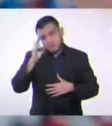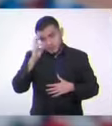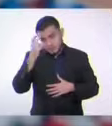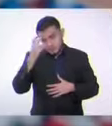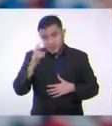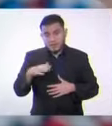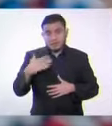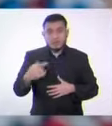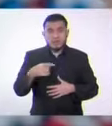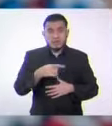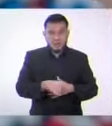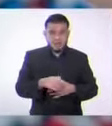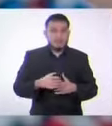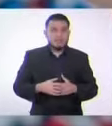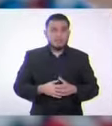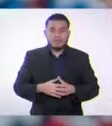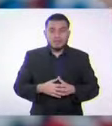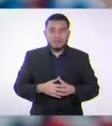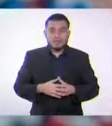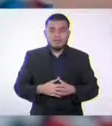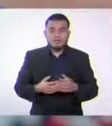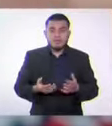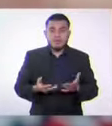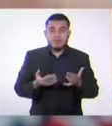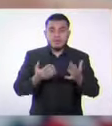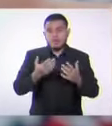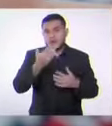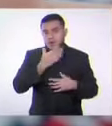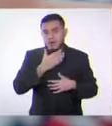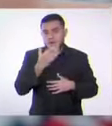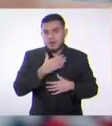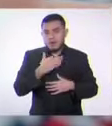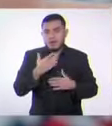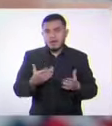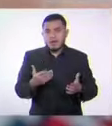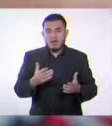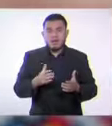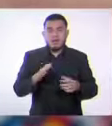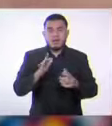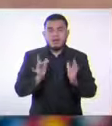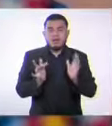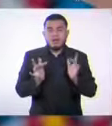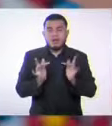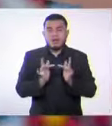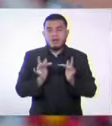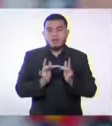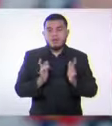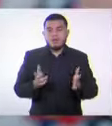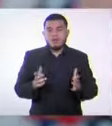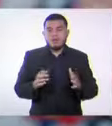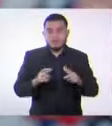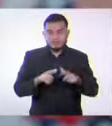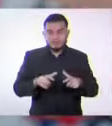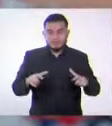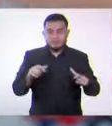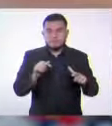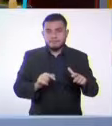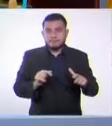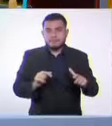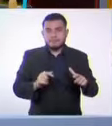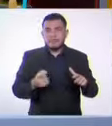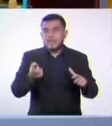que este vapor de agua que se está liberando, al entrar en contacto con este recipiente de